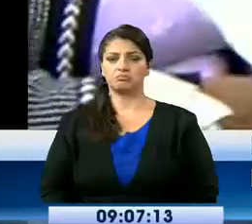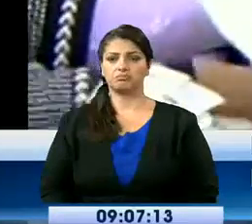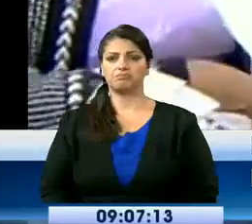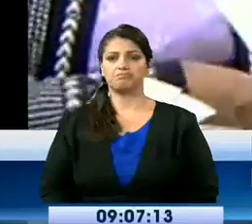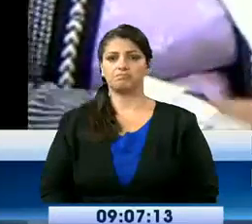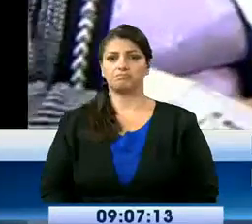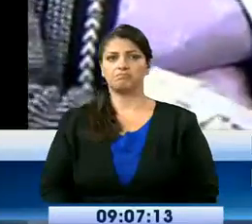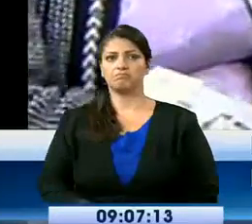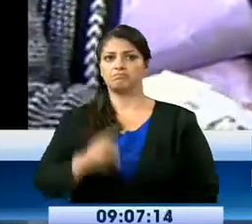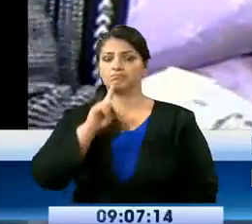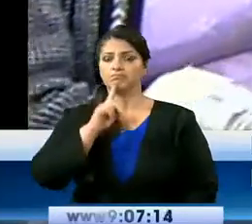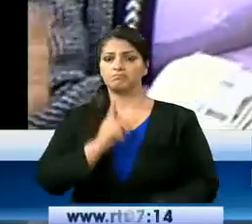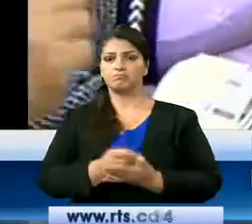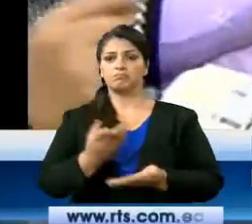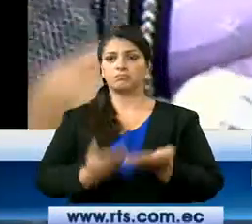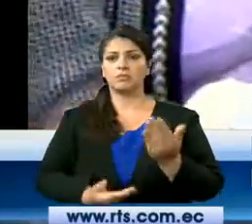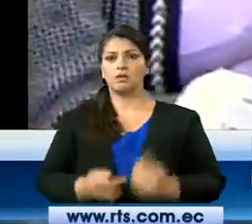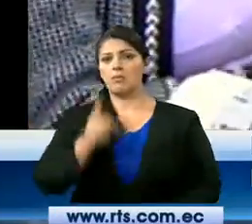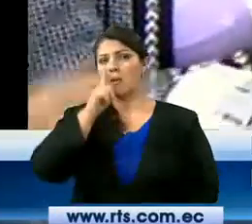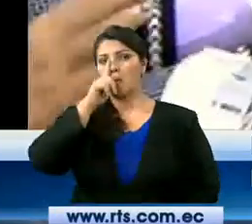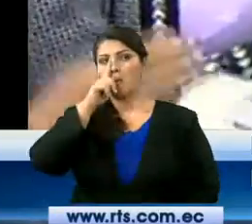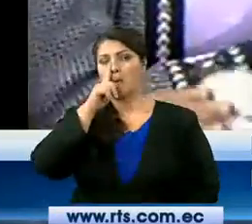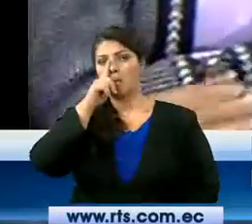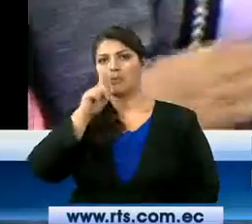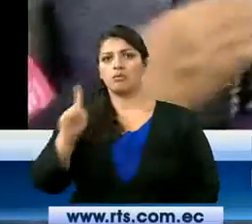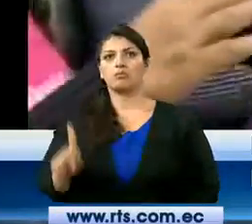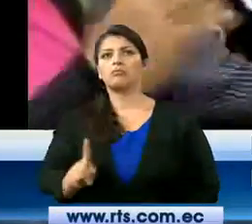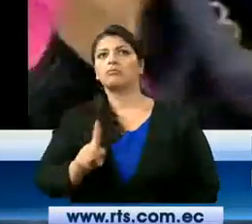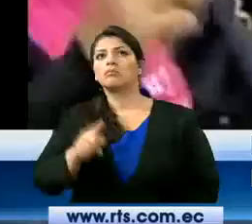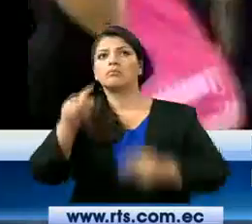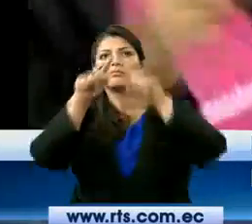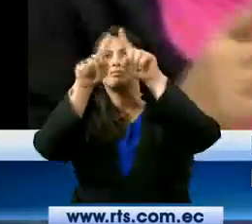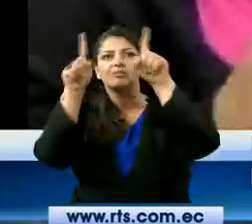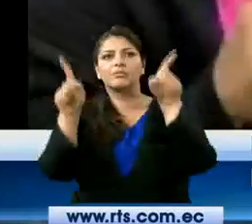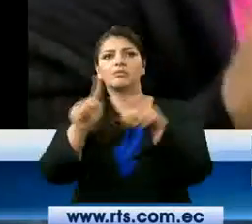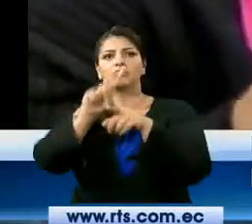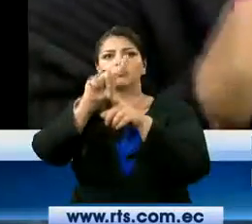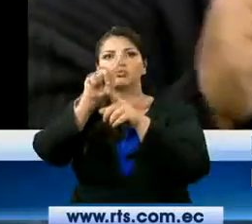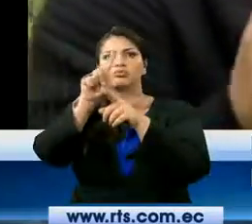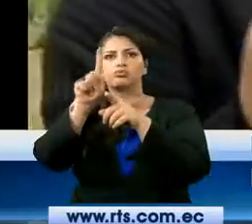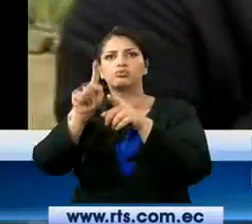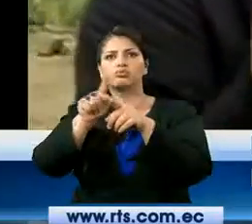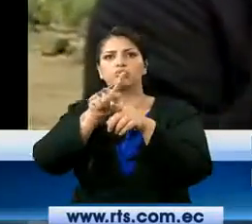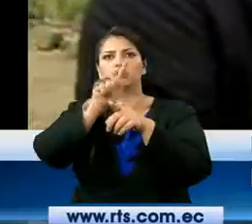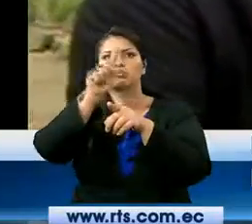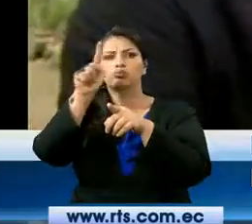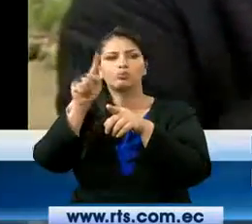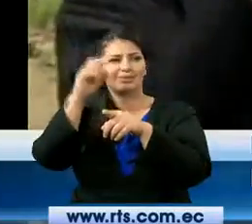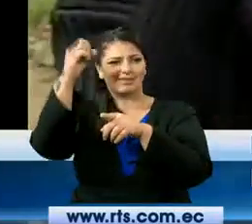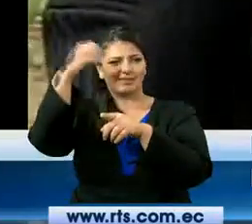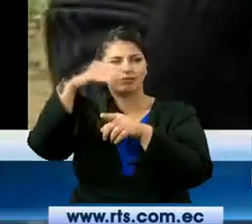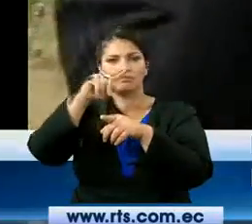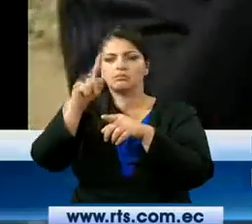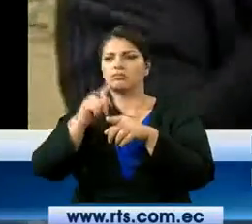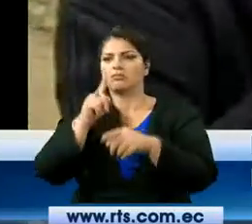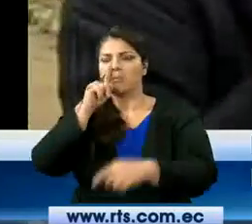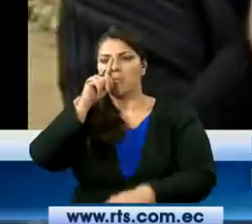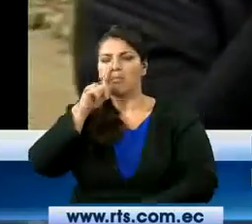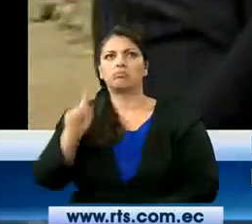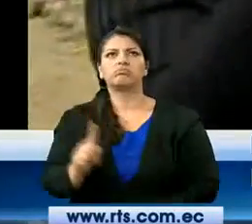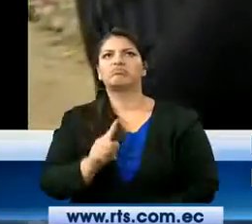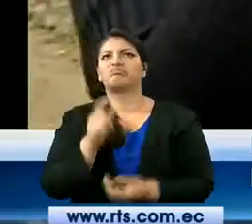con la medición, creo yo, sin ser técnico. ¿Eh? Escúcheme, ellos cuando ellos vienen, nosotros decimos, oiga, señor, pero por favor, tómenos bien la